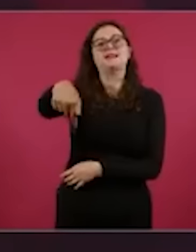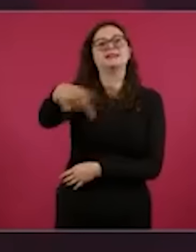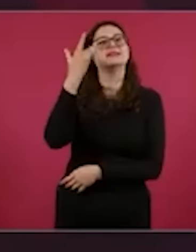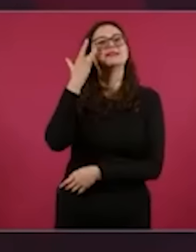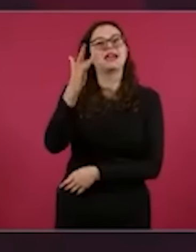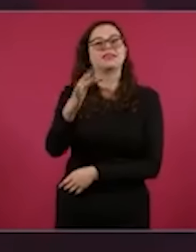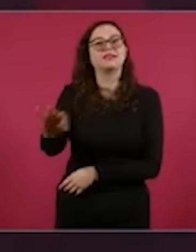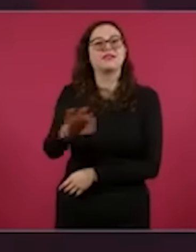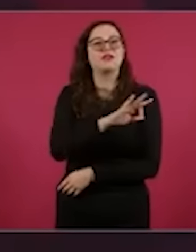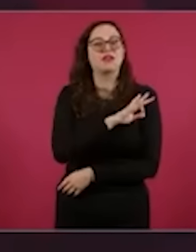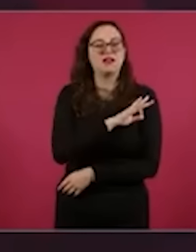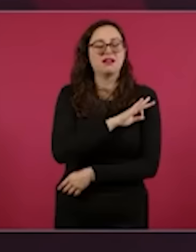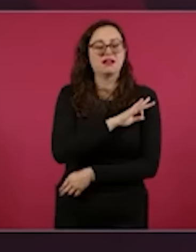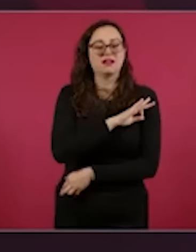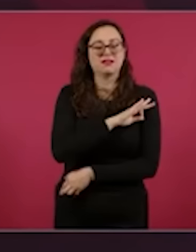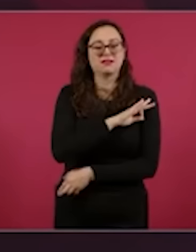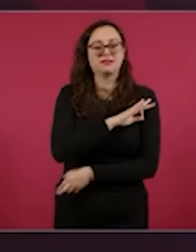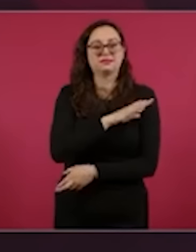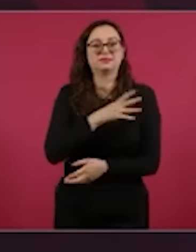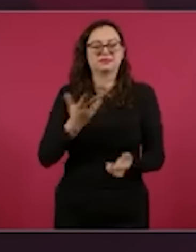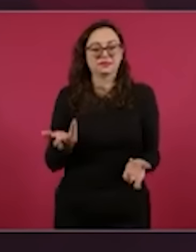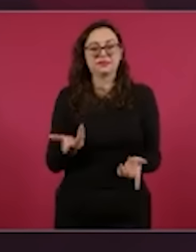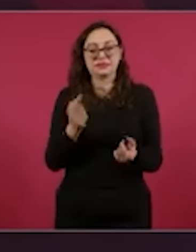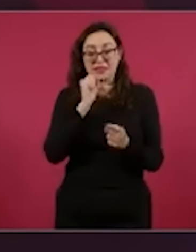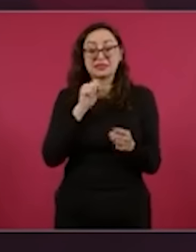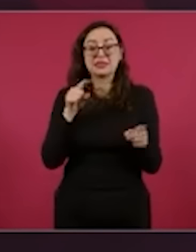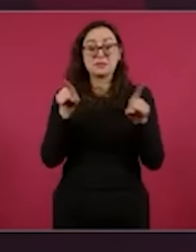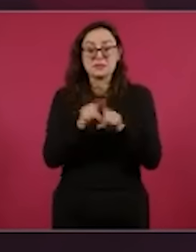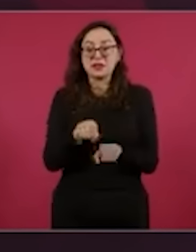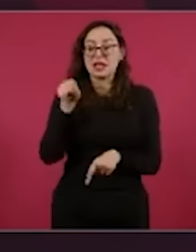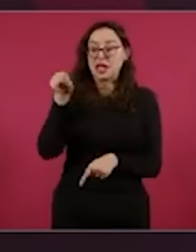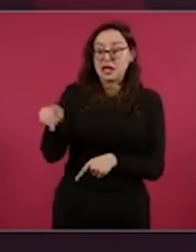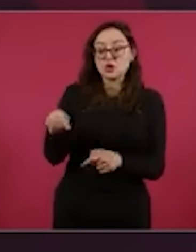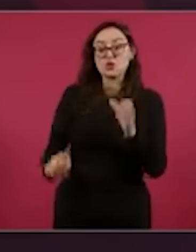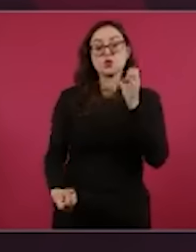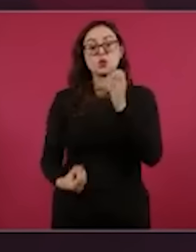allí en Santa Fe pues va a estar la Cineteca,